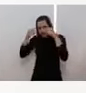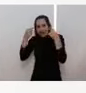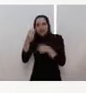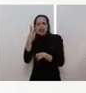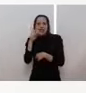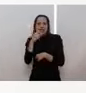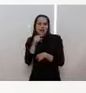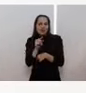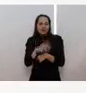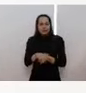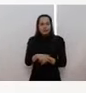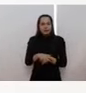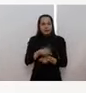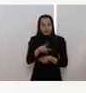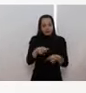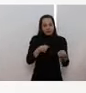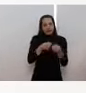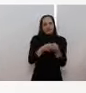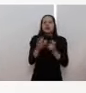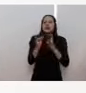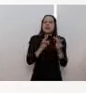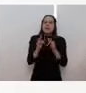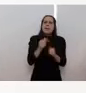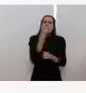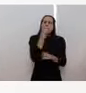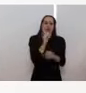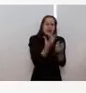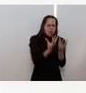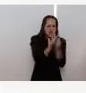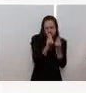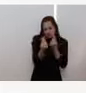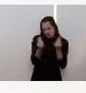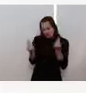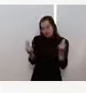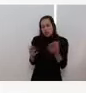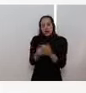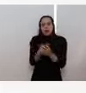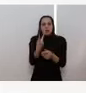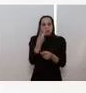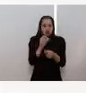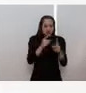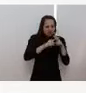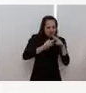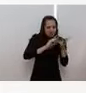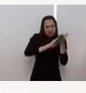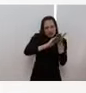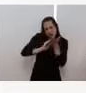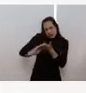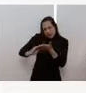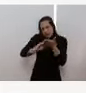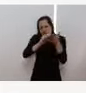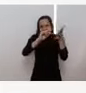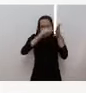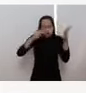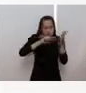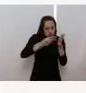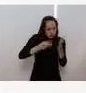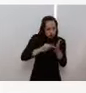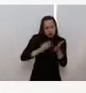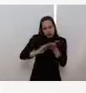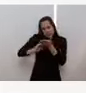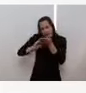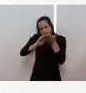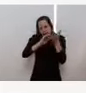diagnóstico y terapéutico con los más de 20 equipos de última tecnología que contamos en radiología se asignaron